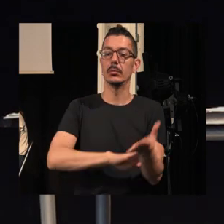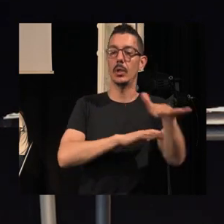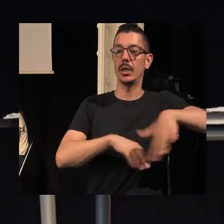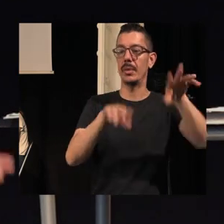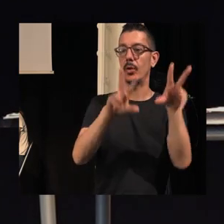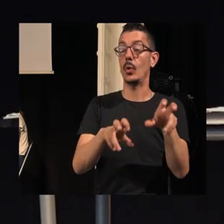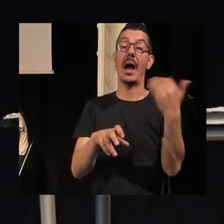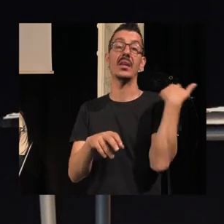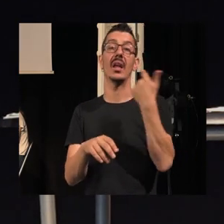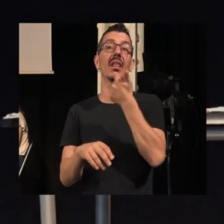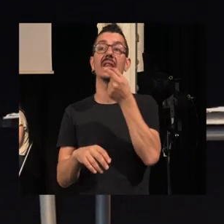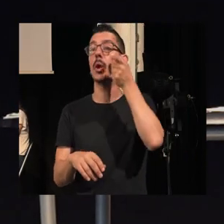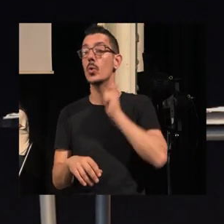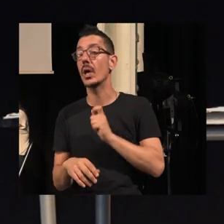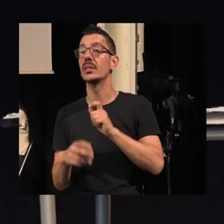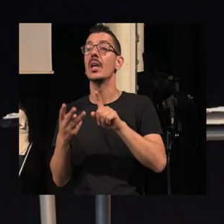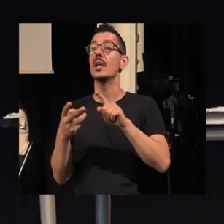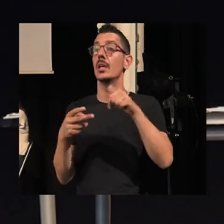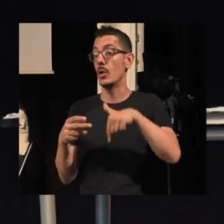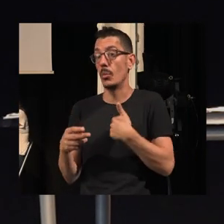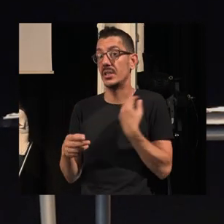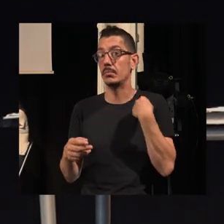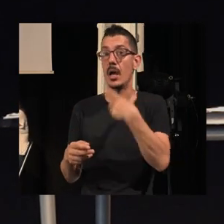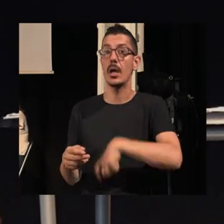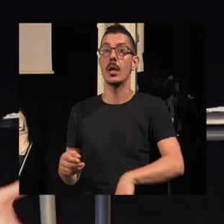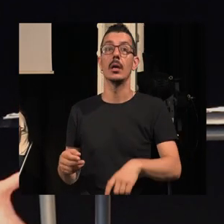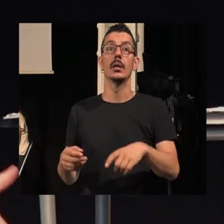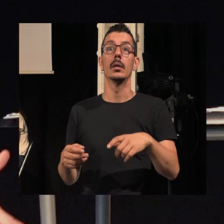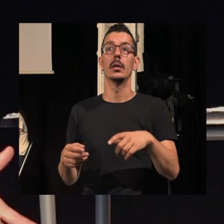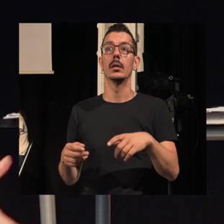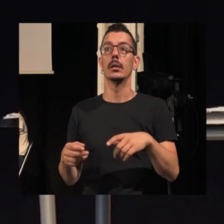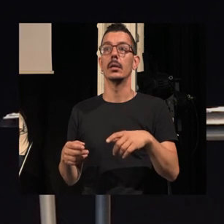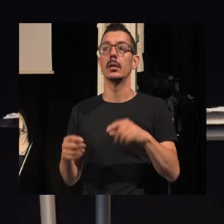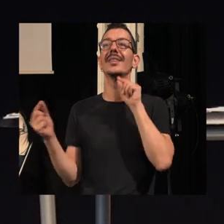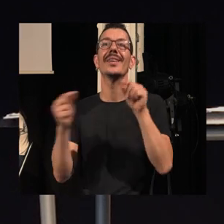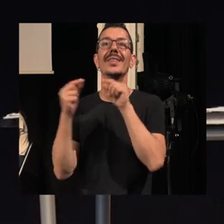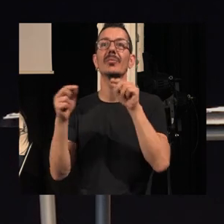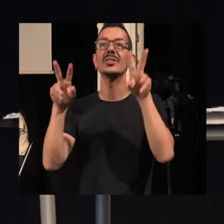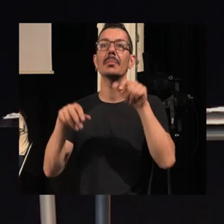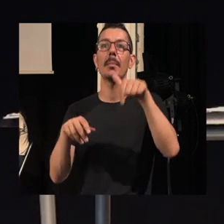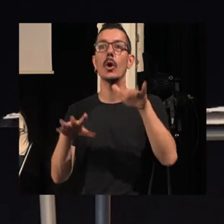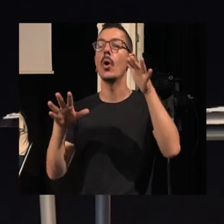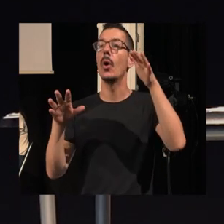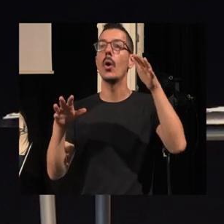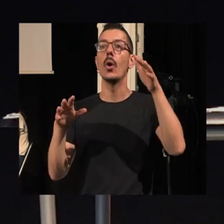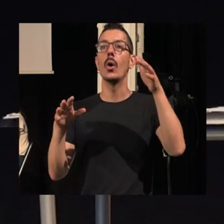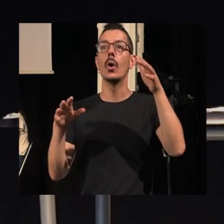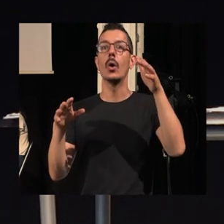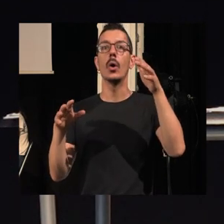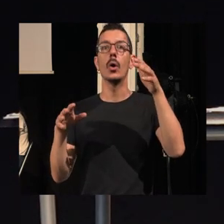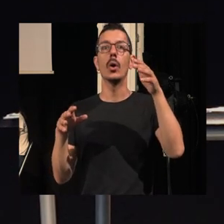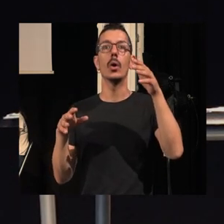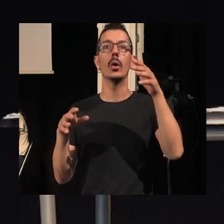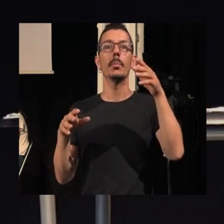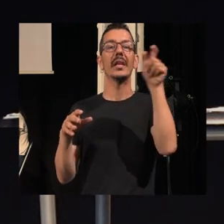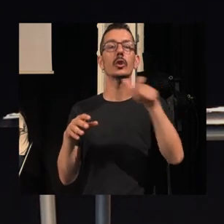y Sergio, pensar en todas aquellas que no están o que habitualmente no están ni